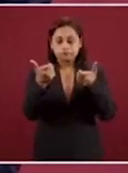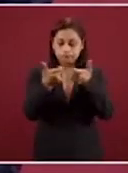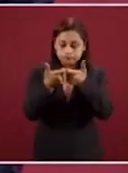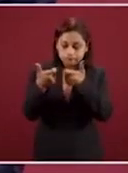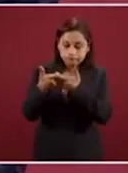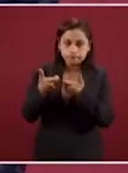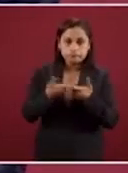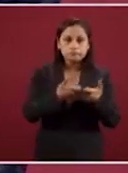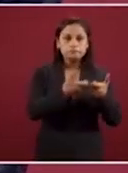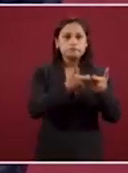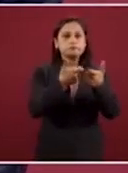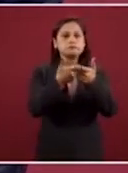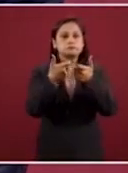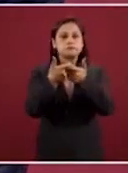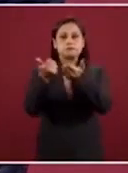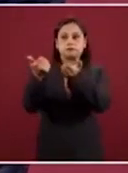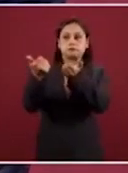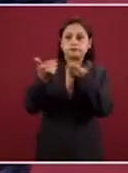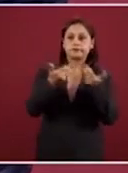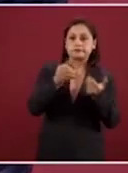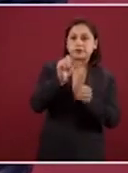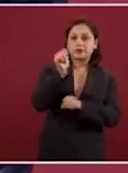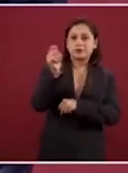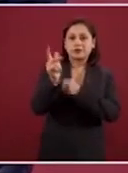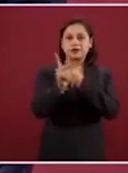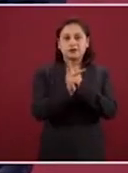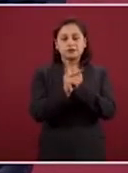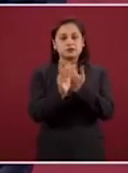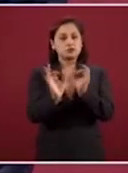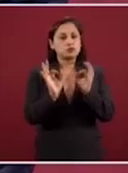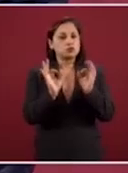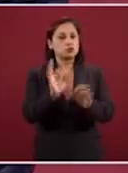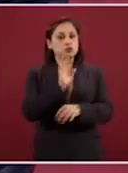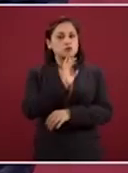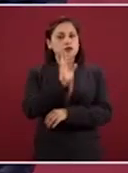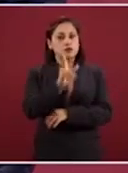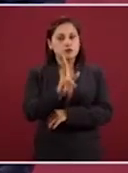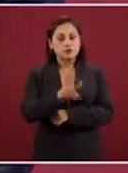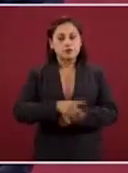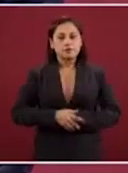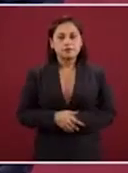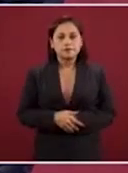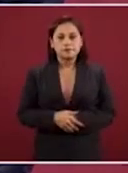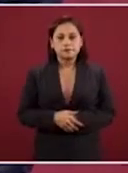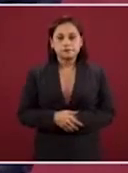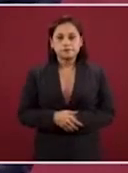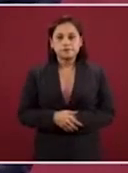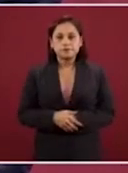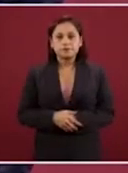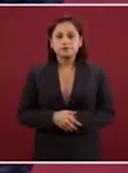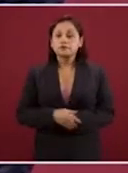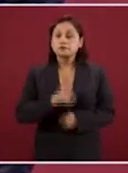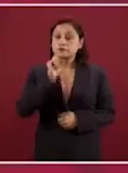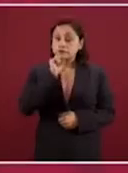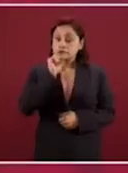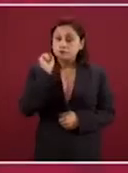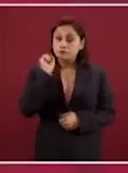para la llegada de la inversión extranjera, para el